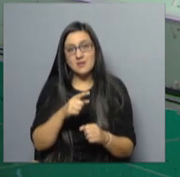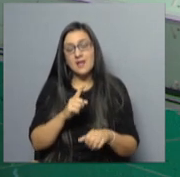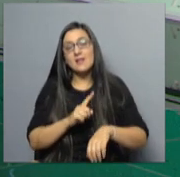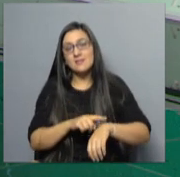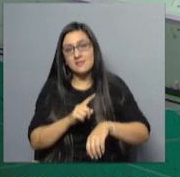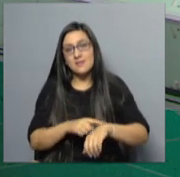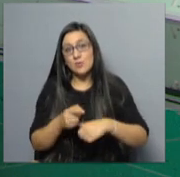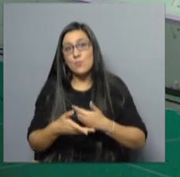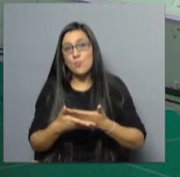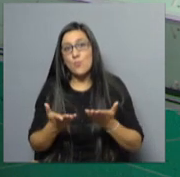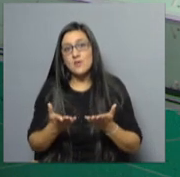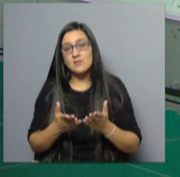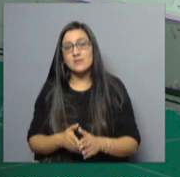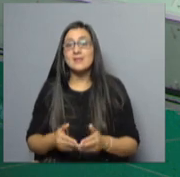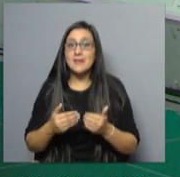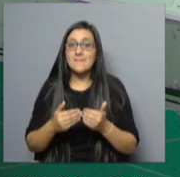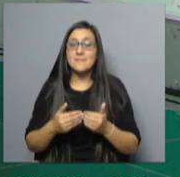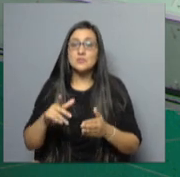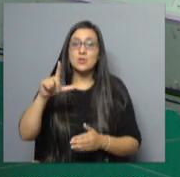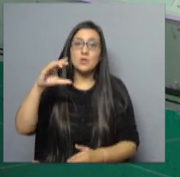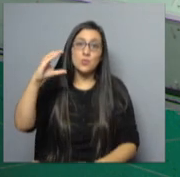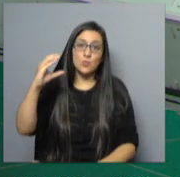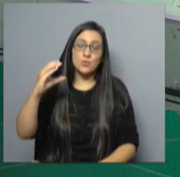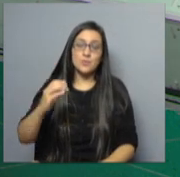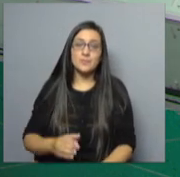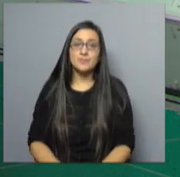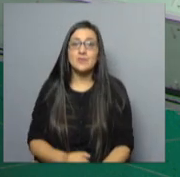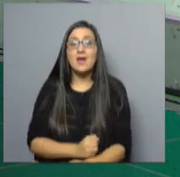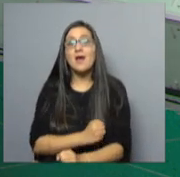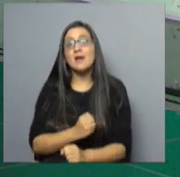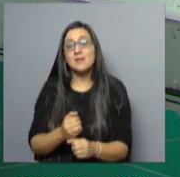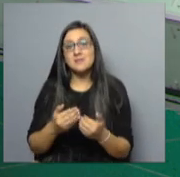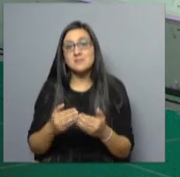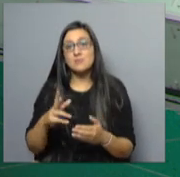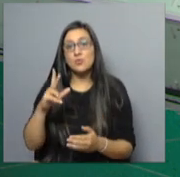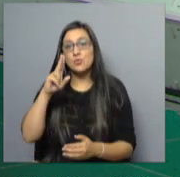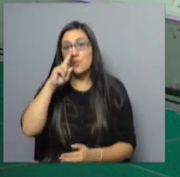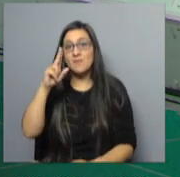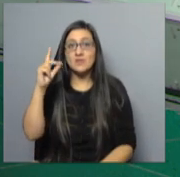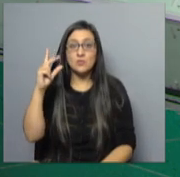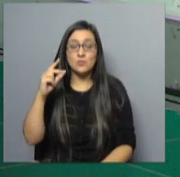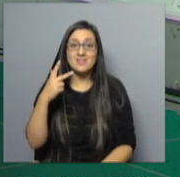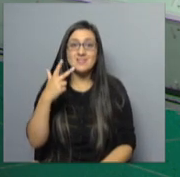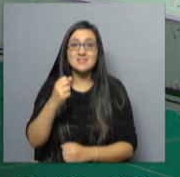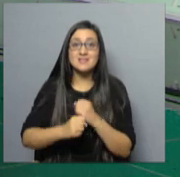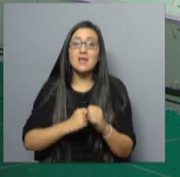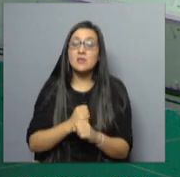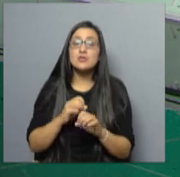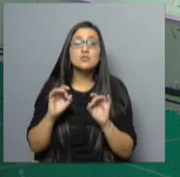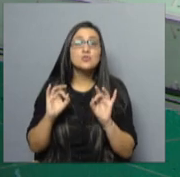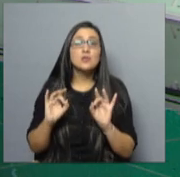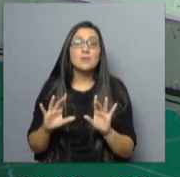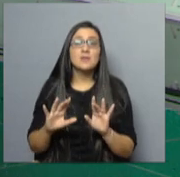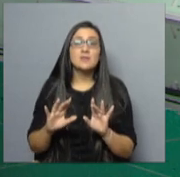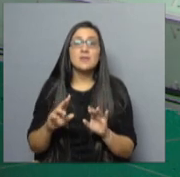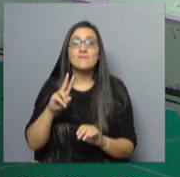se lleva desde la aplicación del nuevo código del proceso penal hasta principios del 2021 en tres años haya habido nada más que